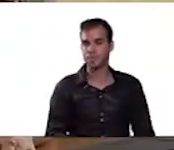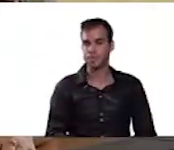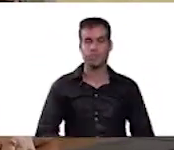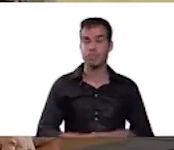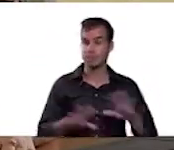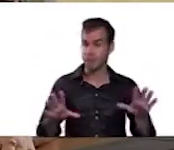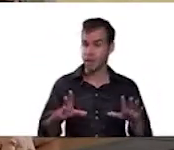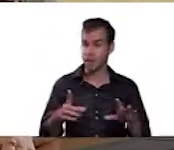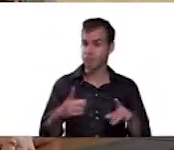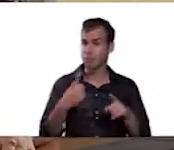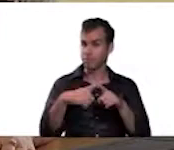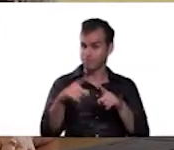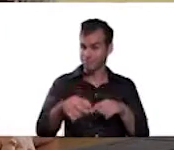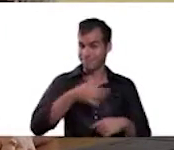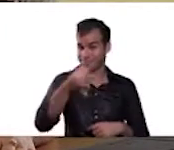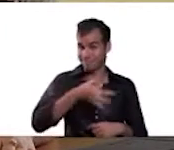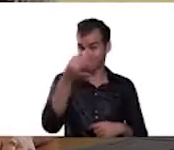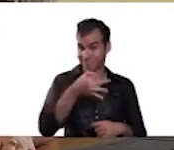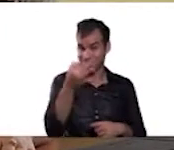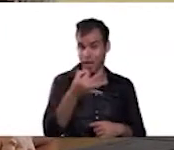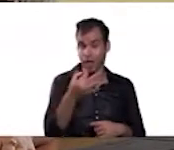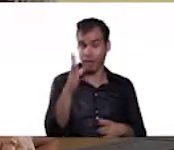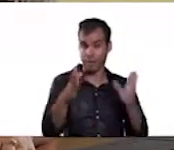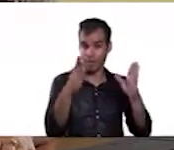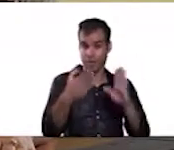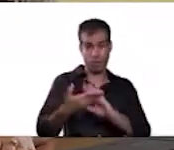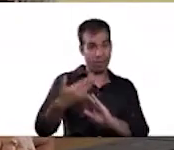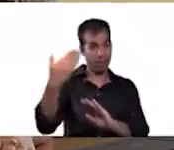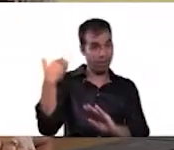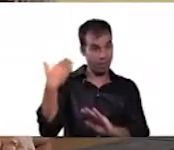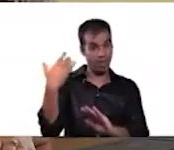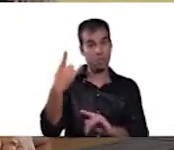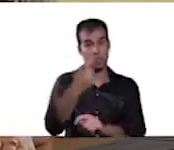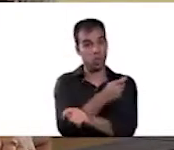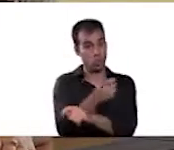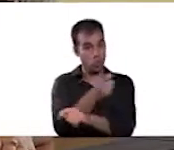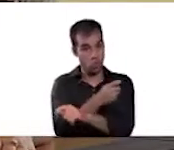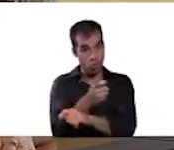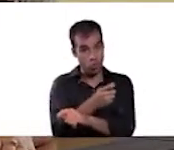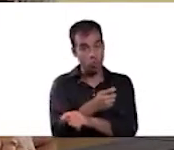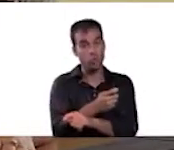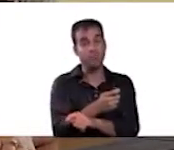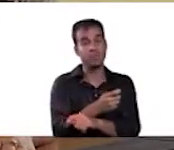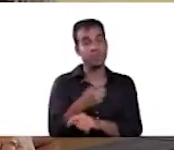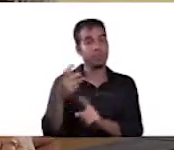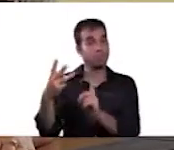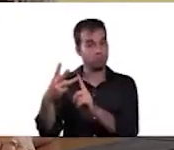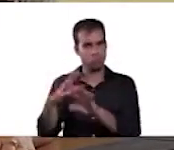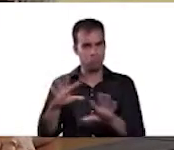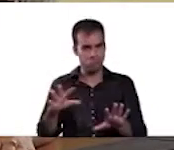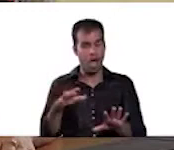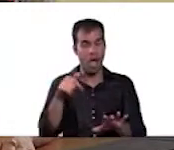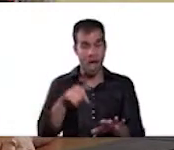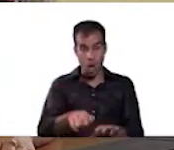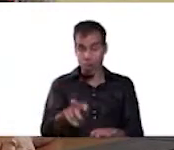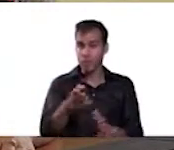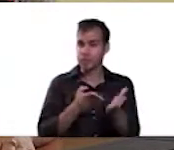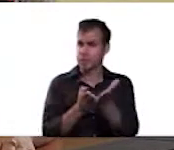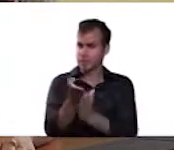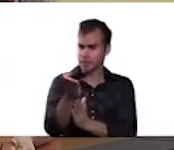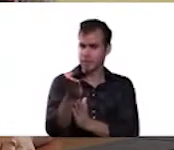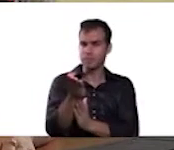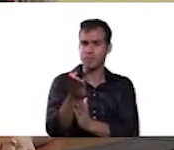las aclaraciones pertinentes a los semestres anteriores, primer curso regular y tercero curso por encuentro, estamos en condiciones de